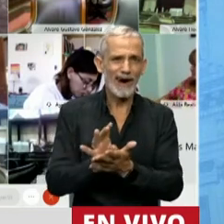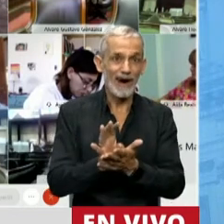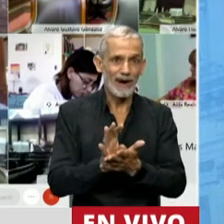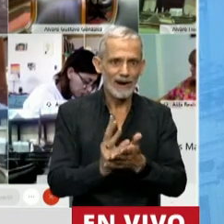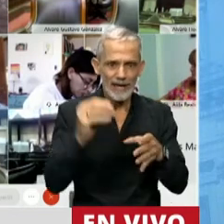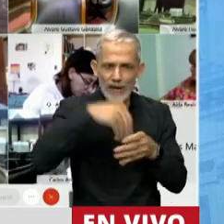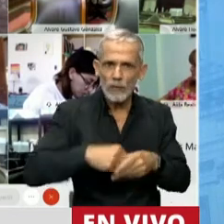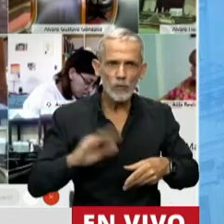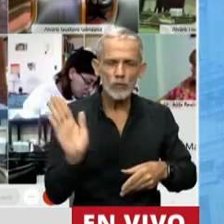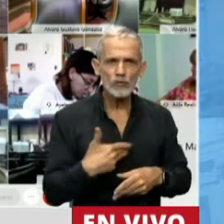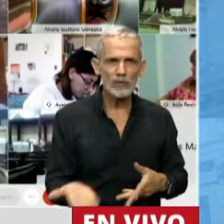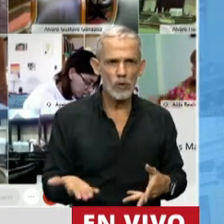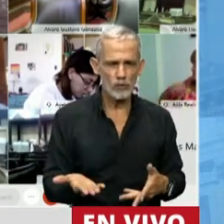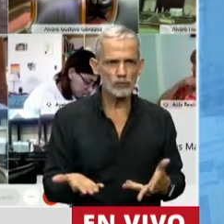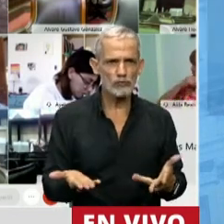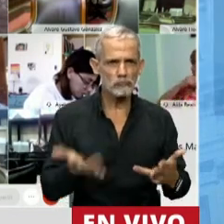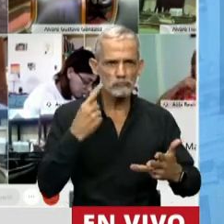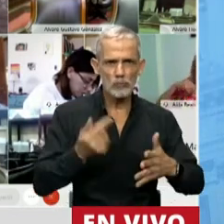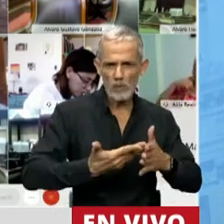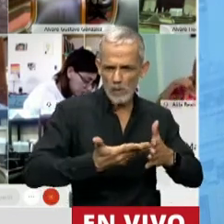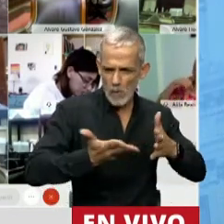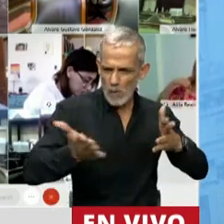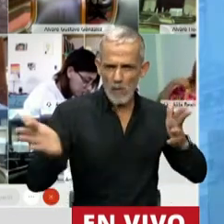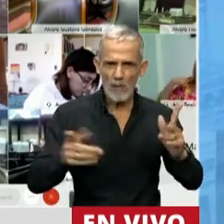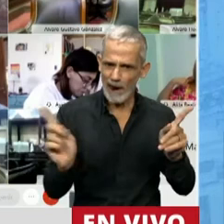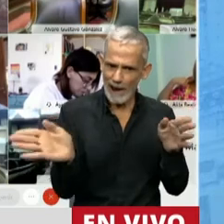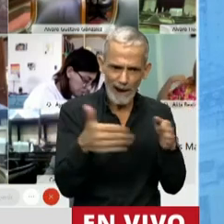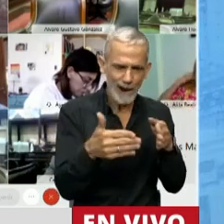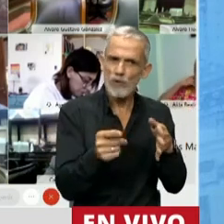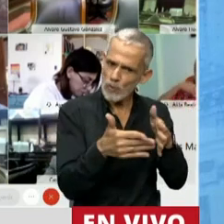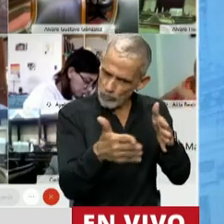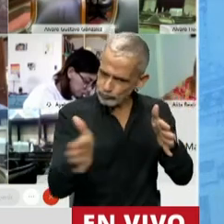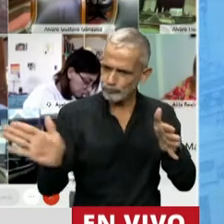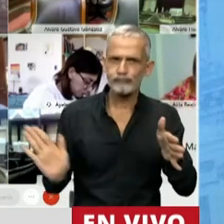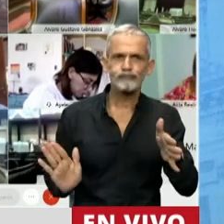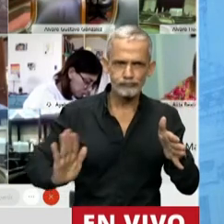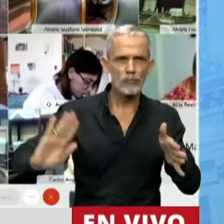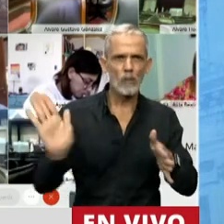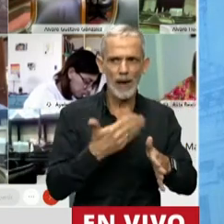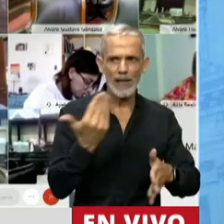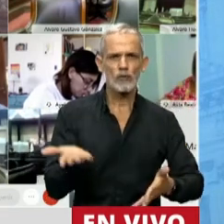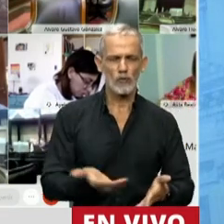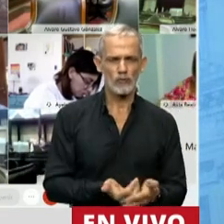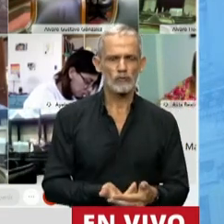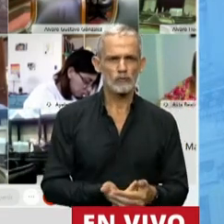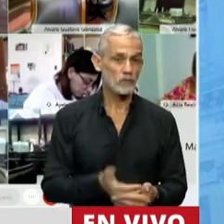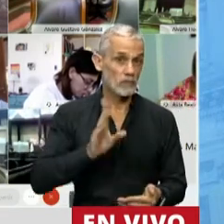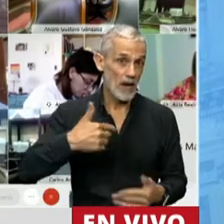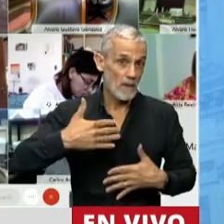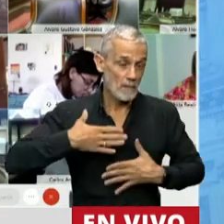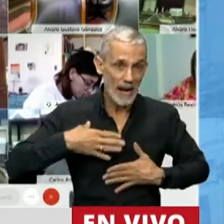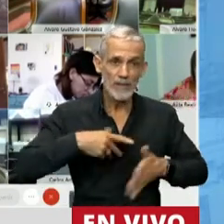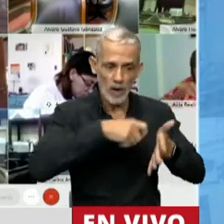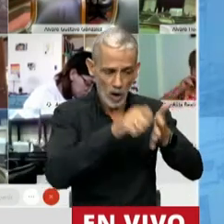fíjese, señor presidente, qué amplio realmente el ámbito de aplicación. Entonces digo que para mí es uno de